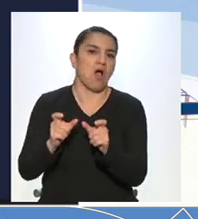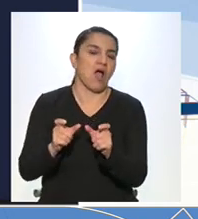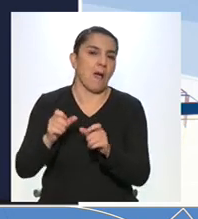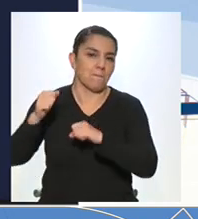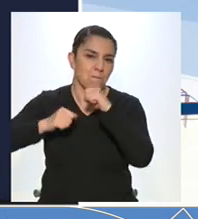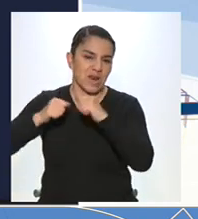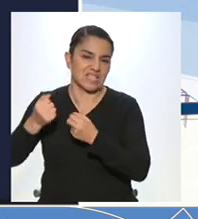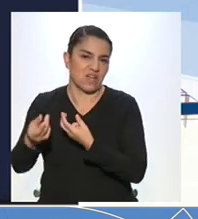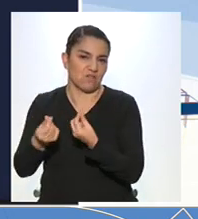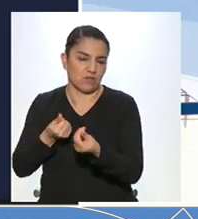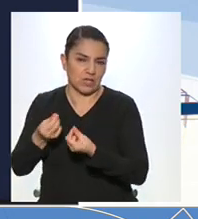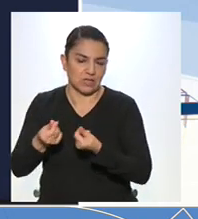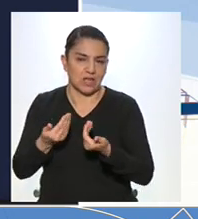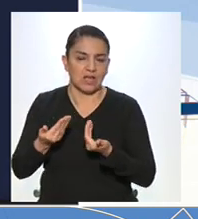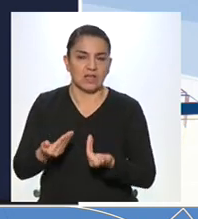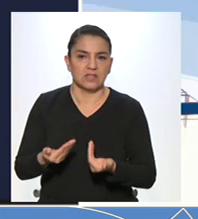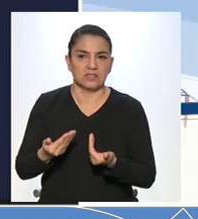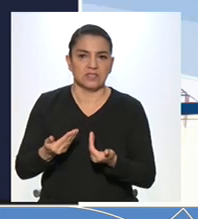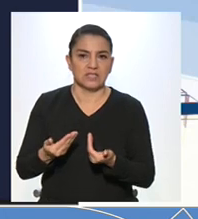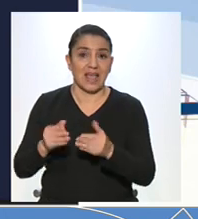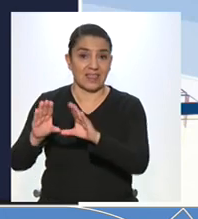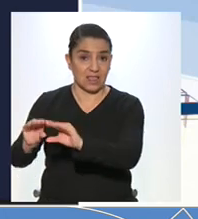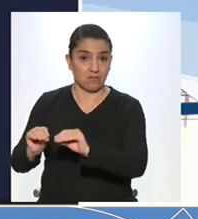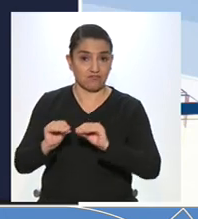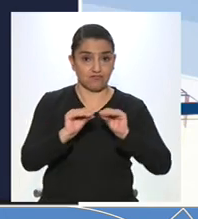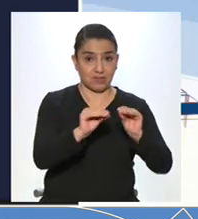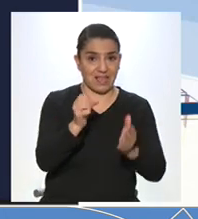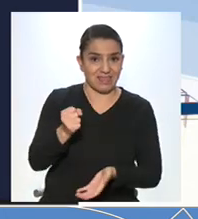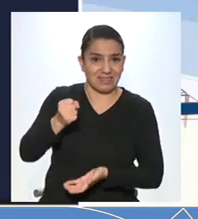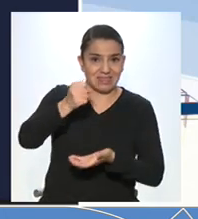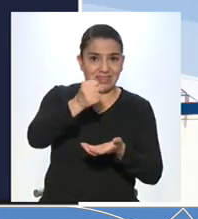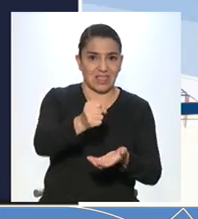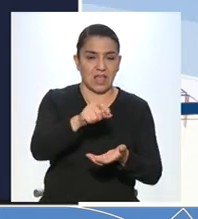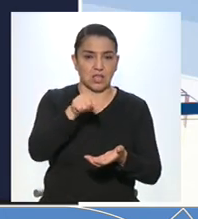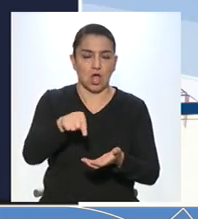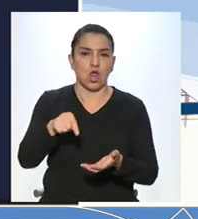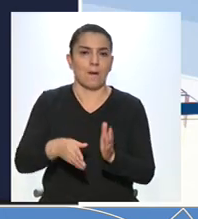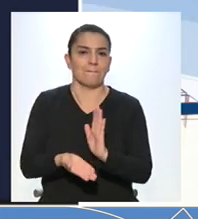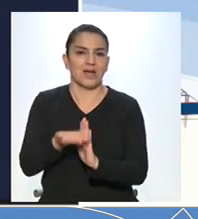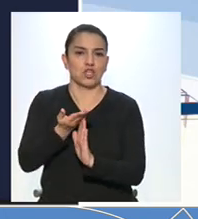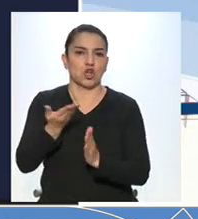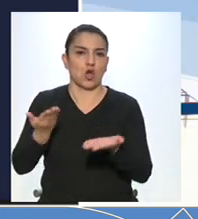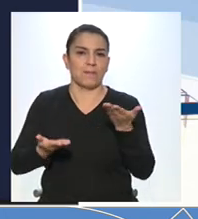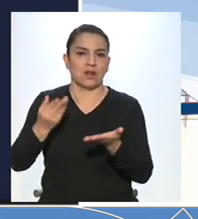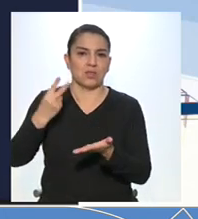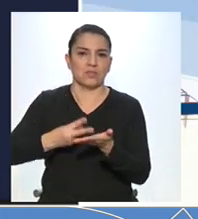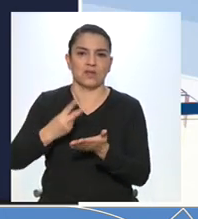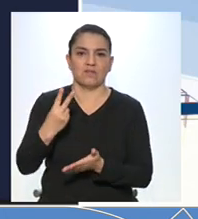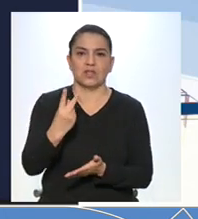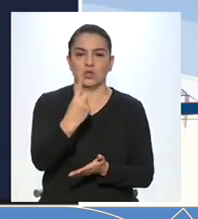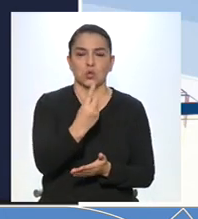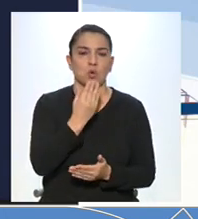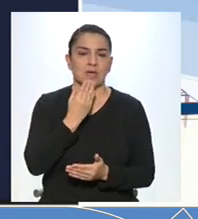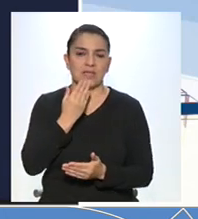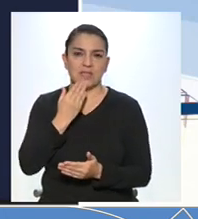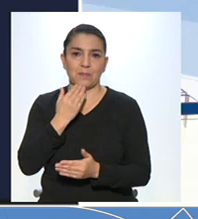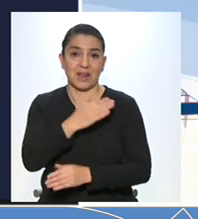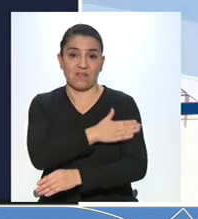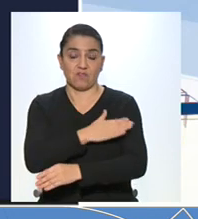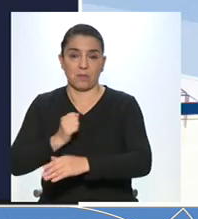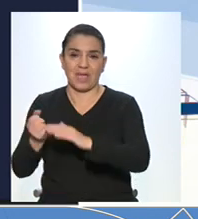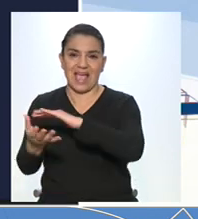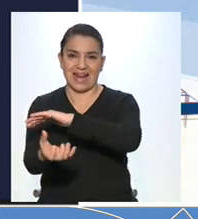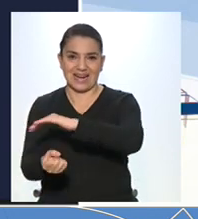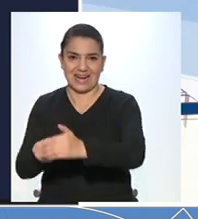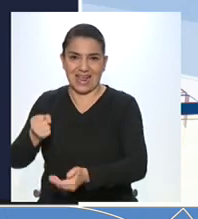parte, las transferencias fiscales tuvieron un impacto mayor en 2021, lo mismo que los retiros de ahorros previsionales. Eso lo podemos ver en el cuadro